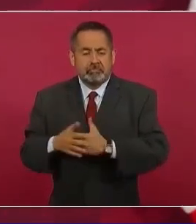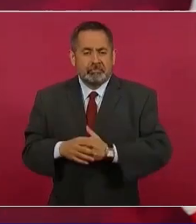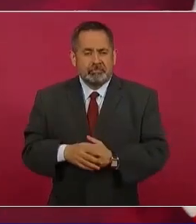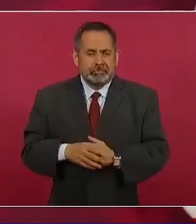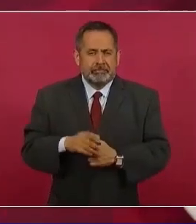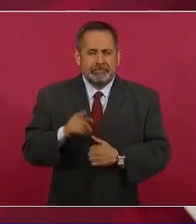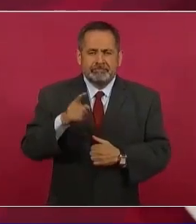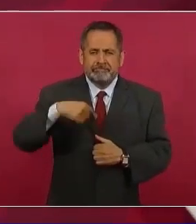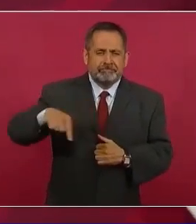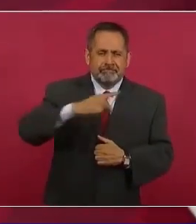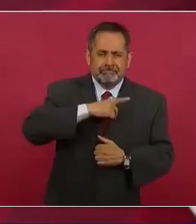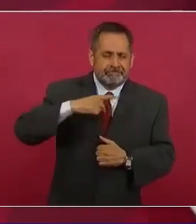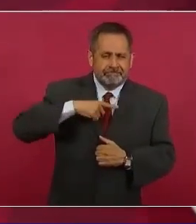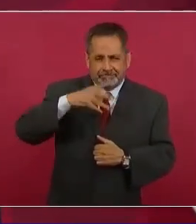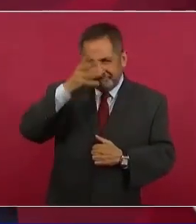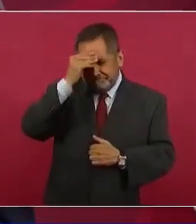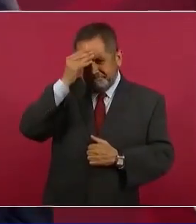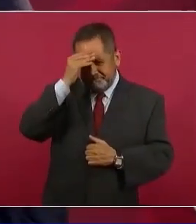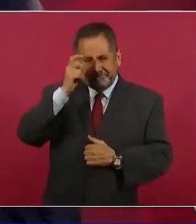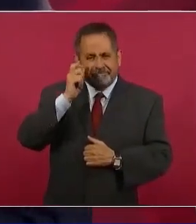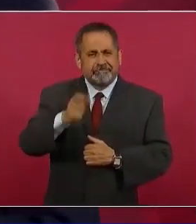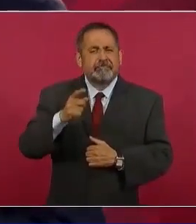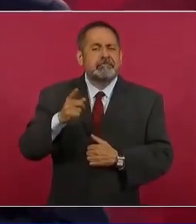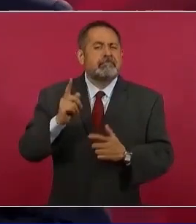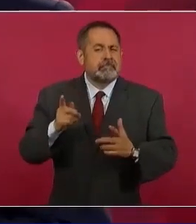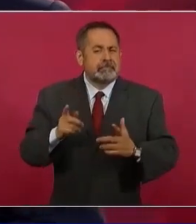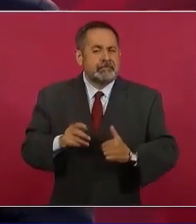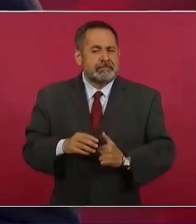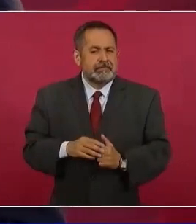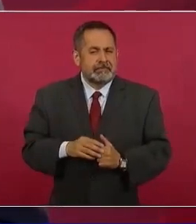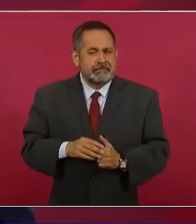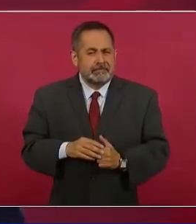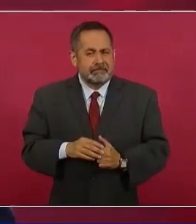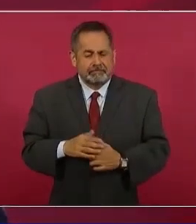Tenemos que aprender a